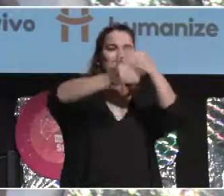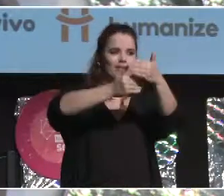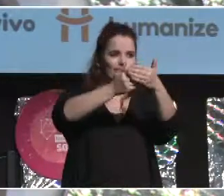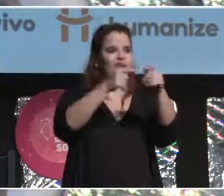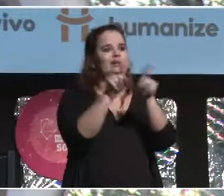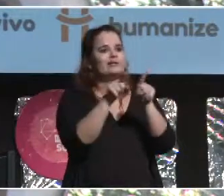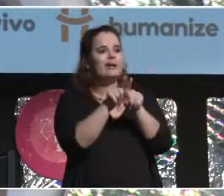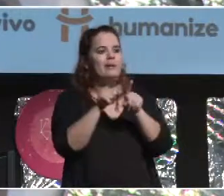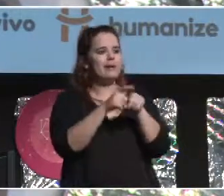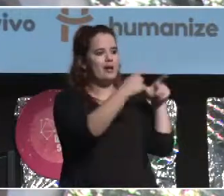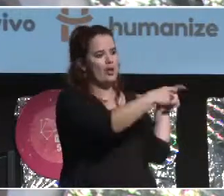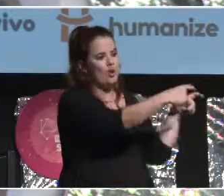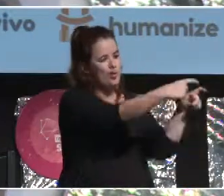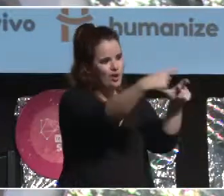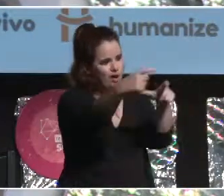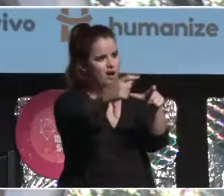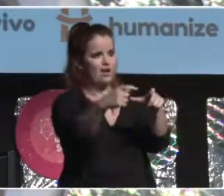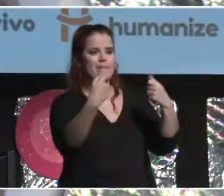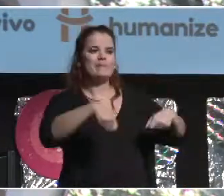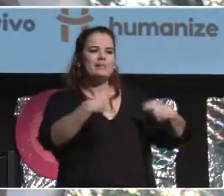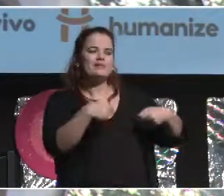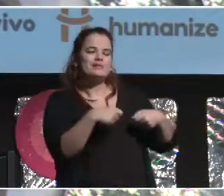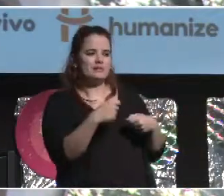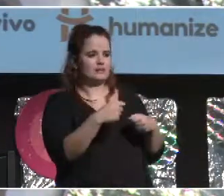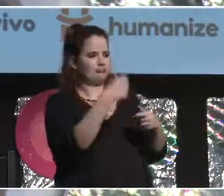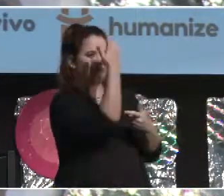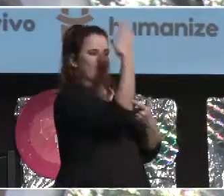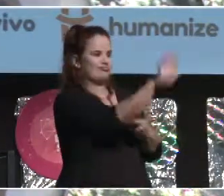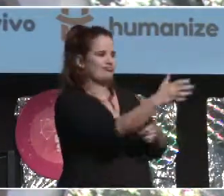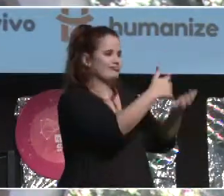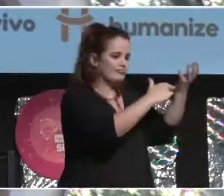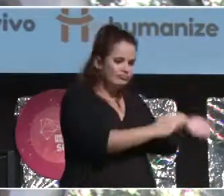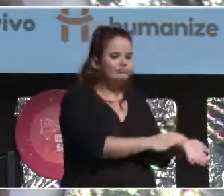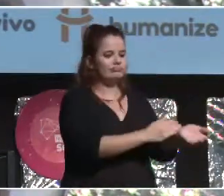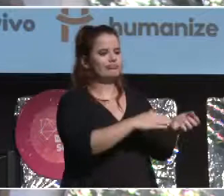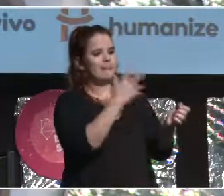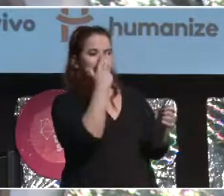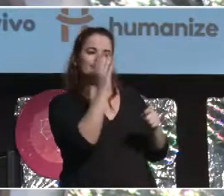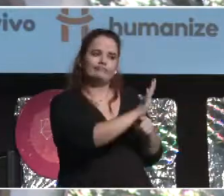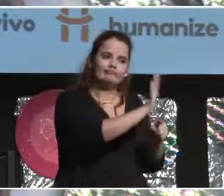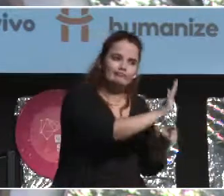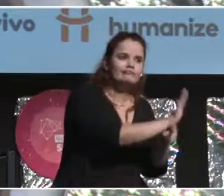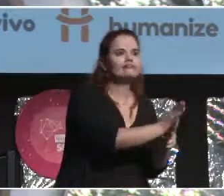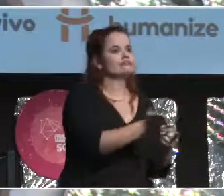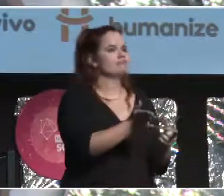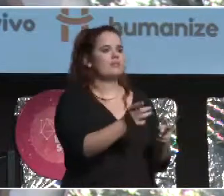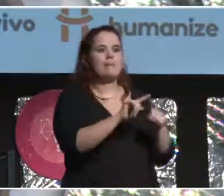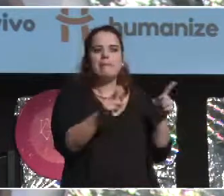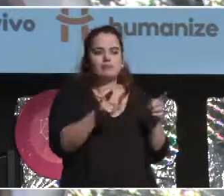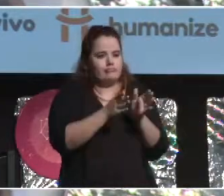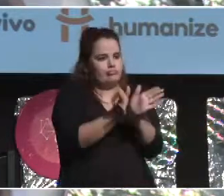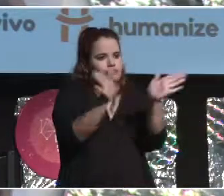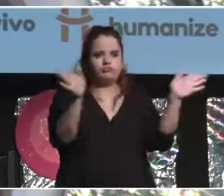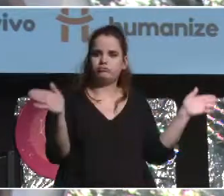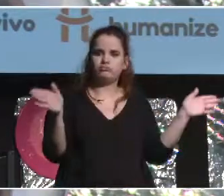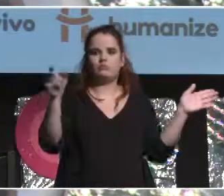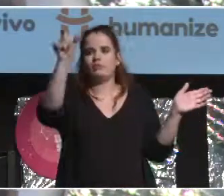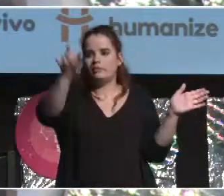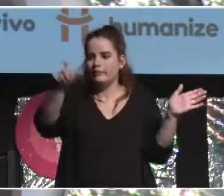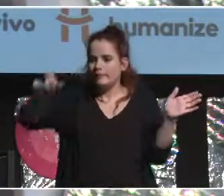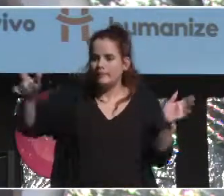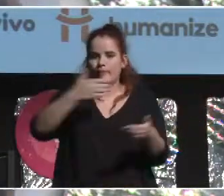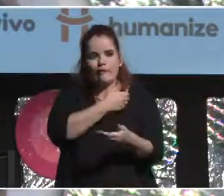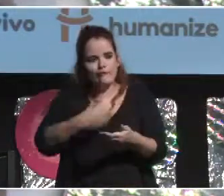de cooperación sur-sur y demás, con varios actores, desde el gobierno, multilaterales y demás.